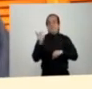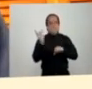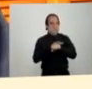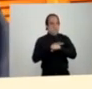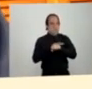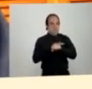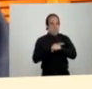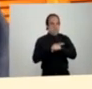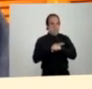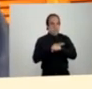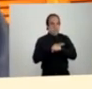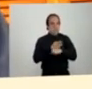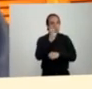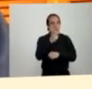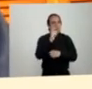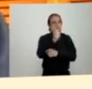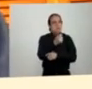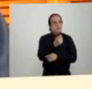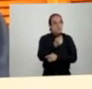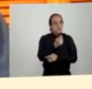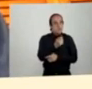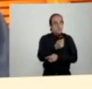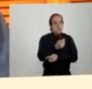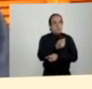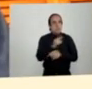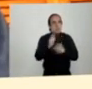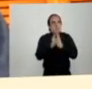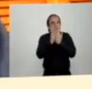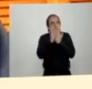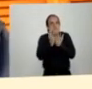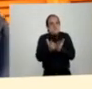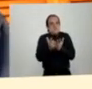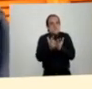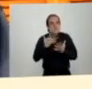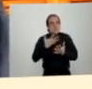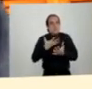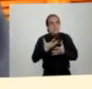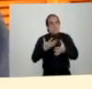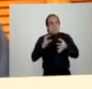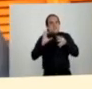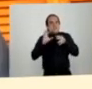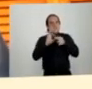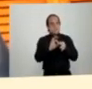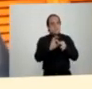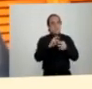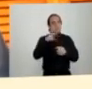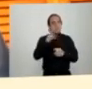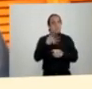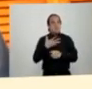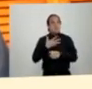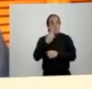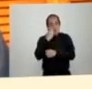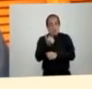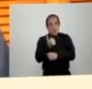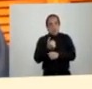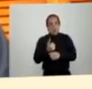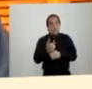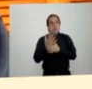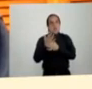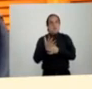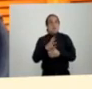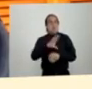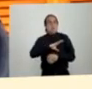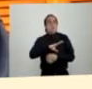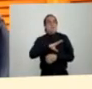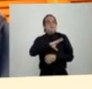¿no? En ese sentido, la novela tenía ese gancho. Pero tienes razón cuando dices que a mí me encanta el peruano.